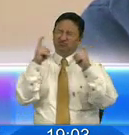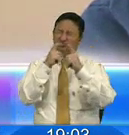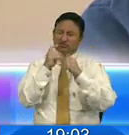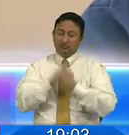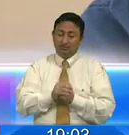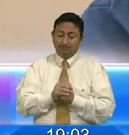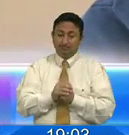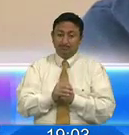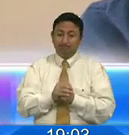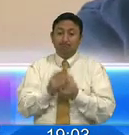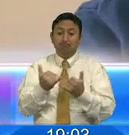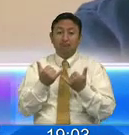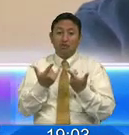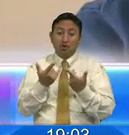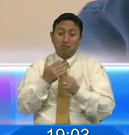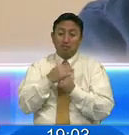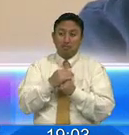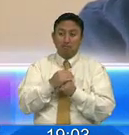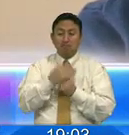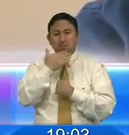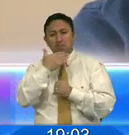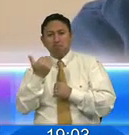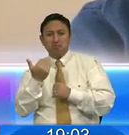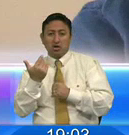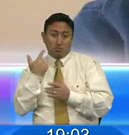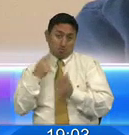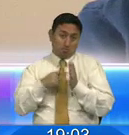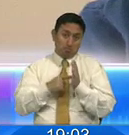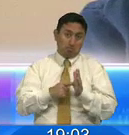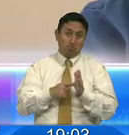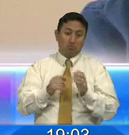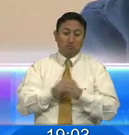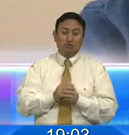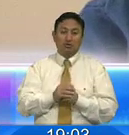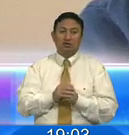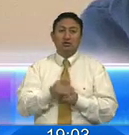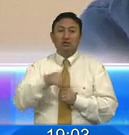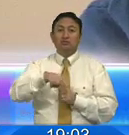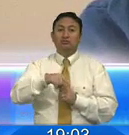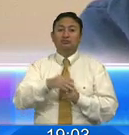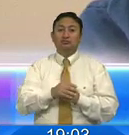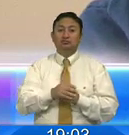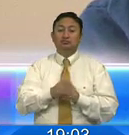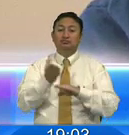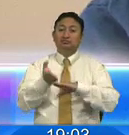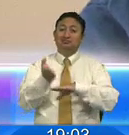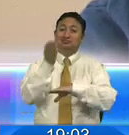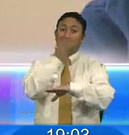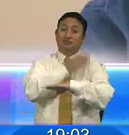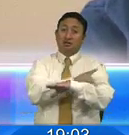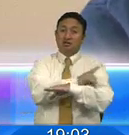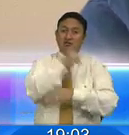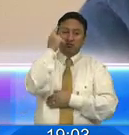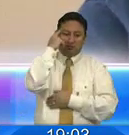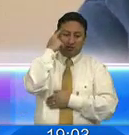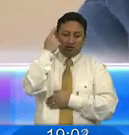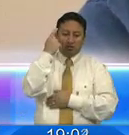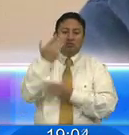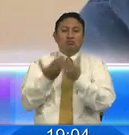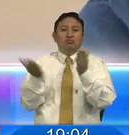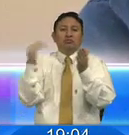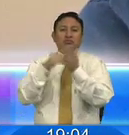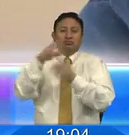lo más aconsejable en este caso sería realmente regresar a pensar en unas elecciones